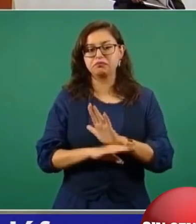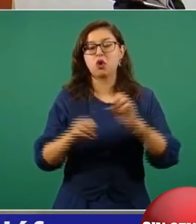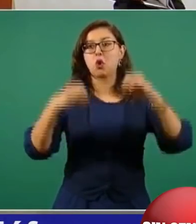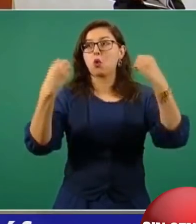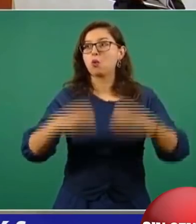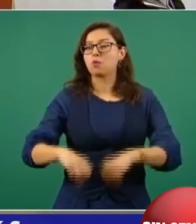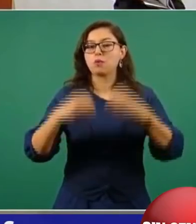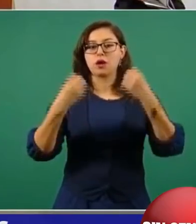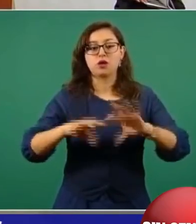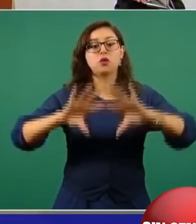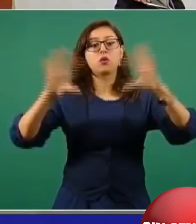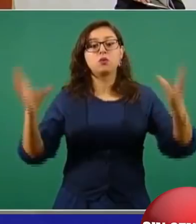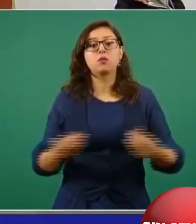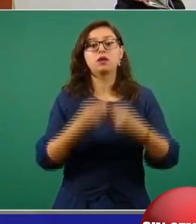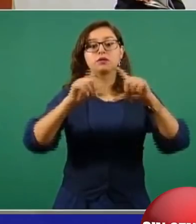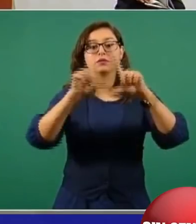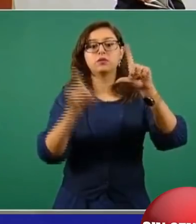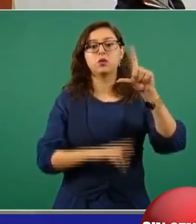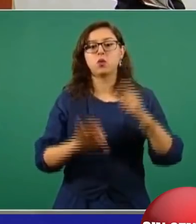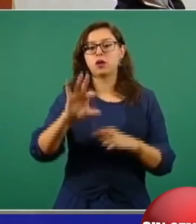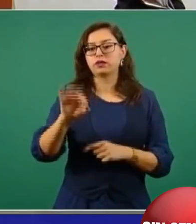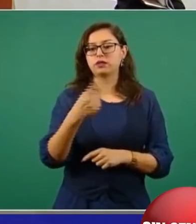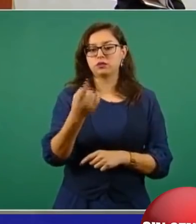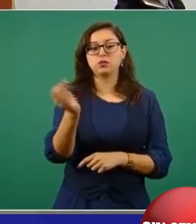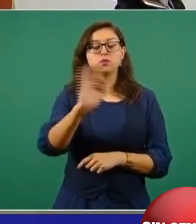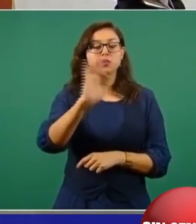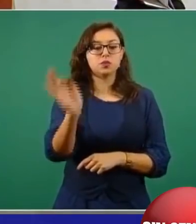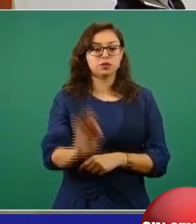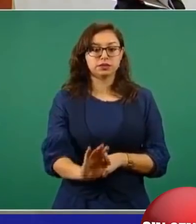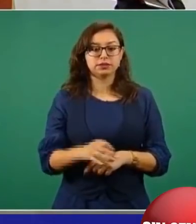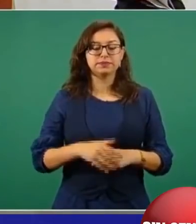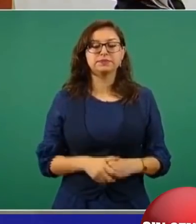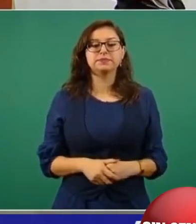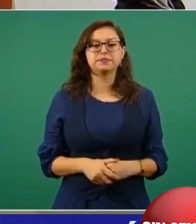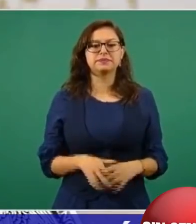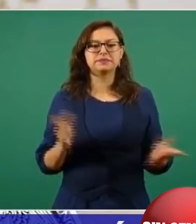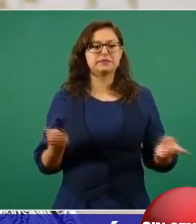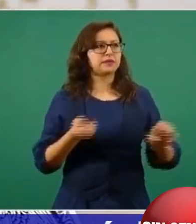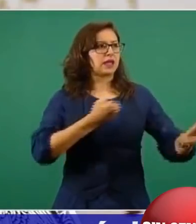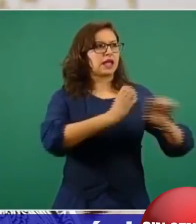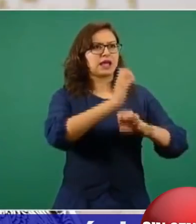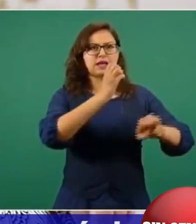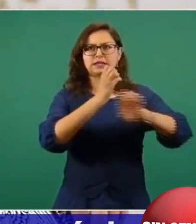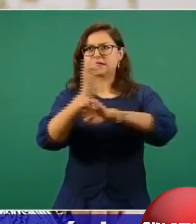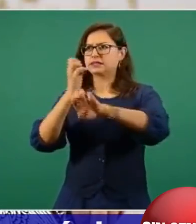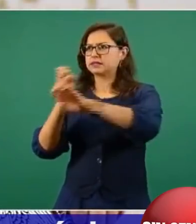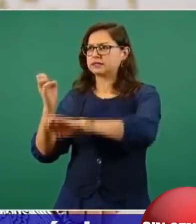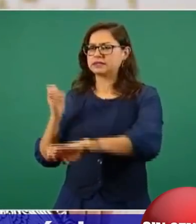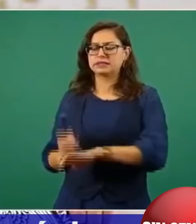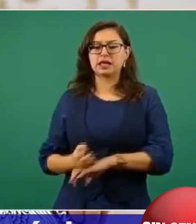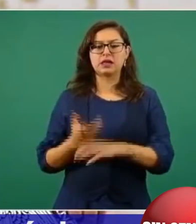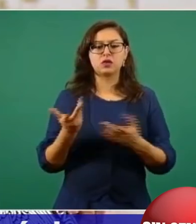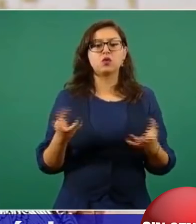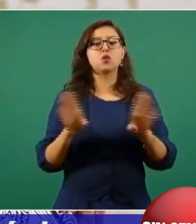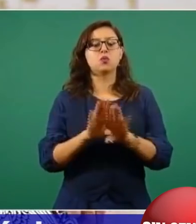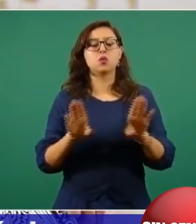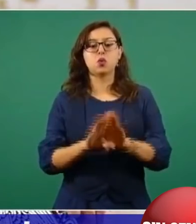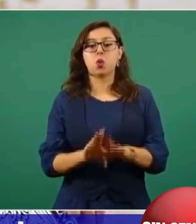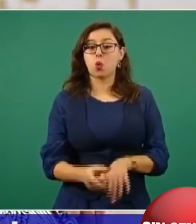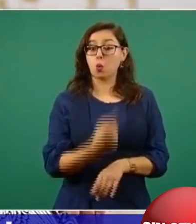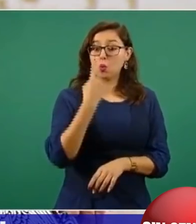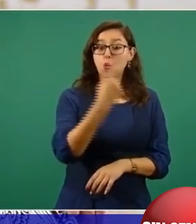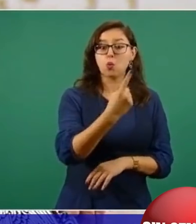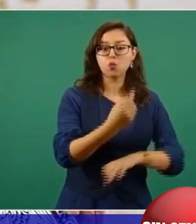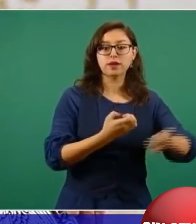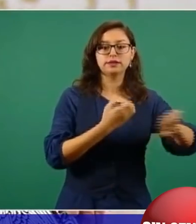nivel nacional. La siguiente. Cuando vemos el detalle por entidad federativa, vemos que resta ya solo una entidad